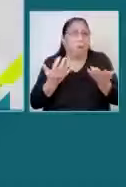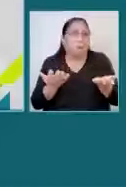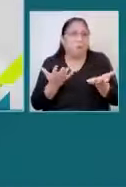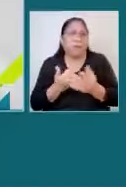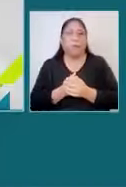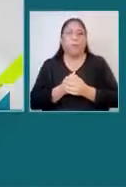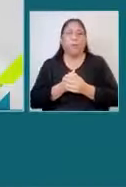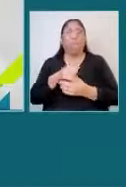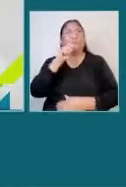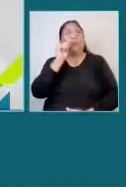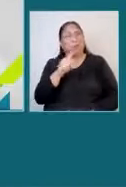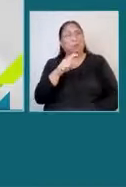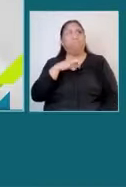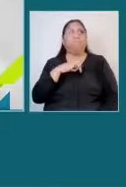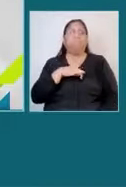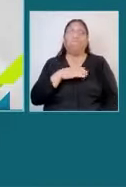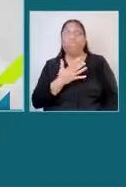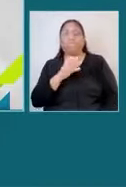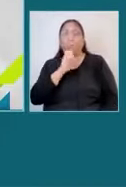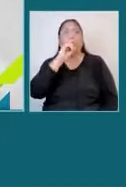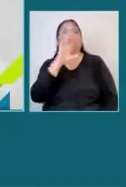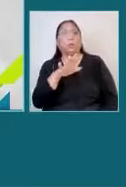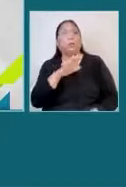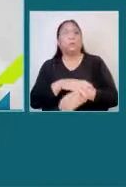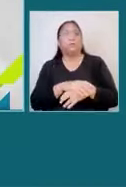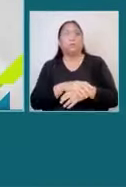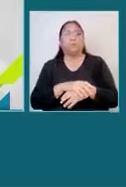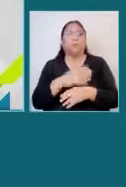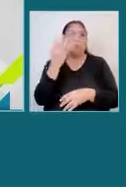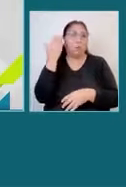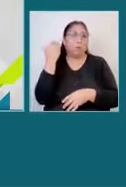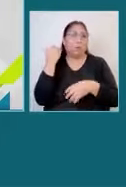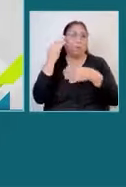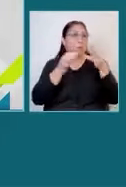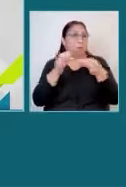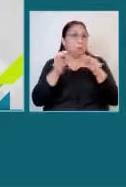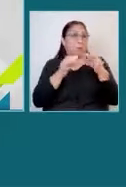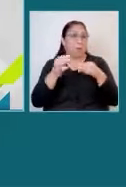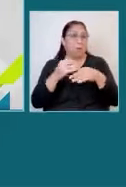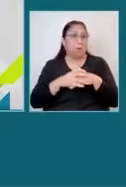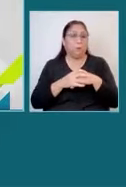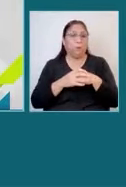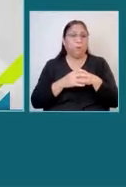Mira, ahí yo te diría, en el marco de lo que te mencionaba al inicio,